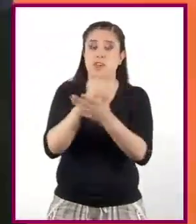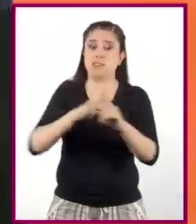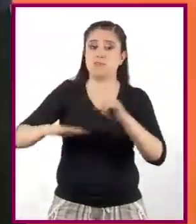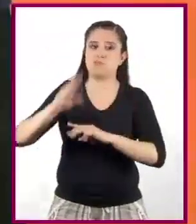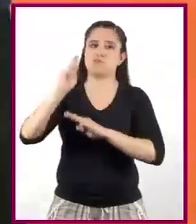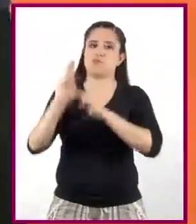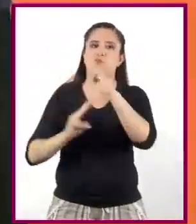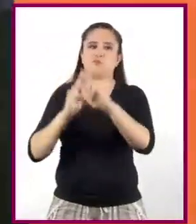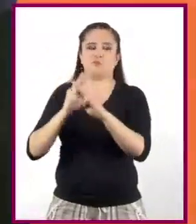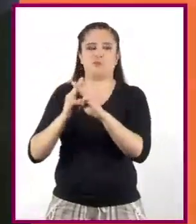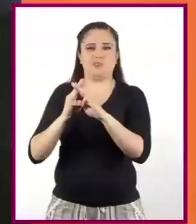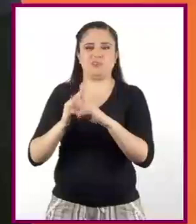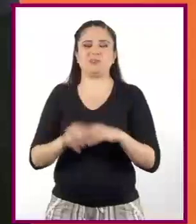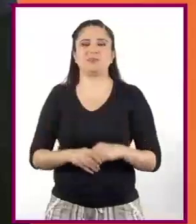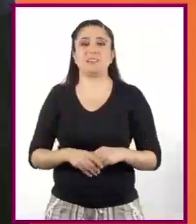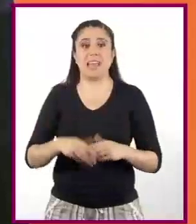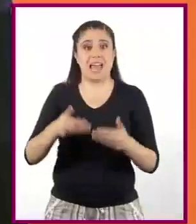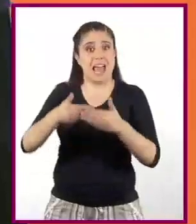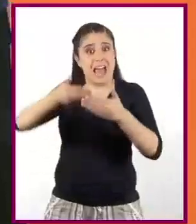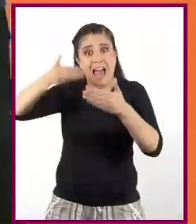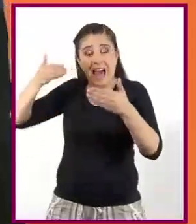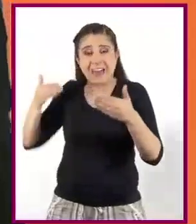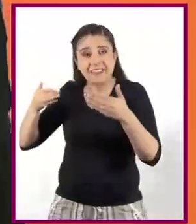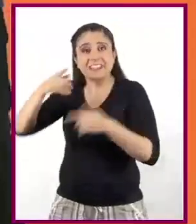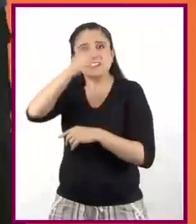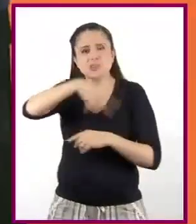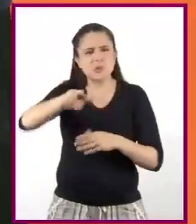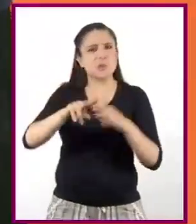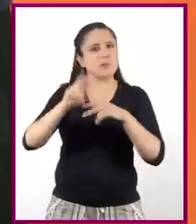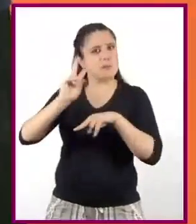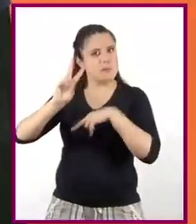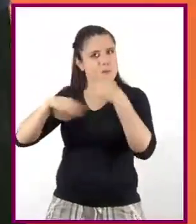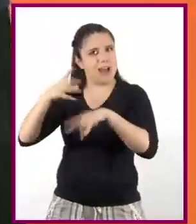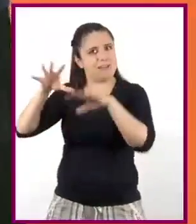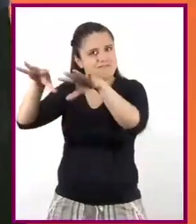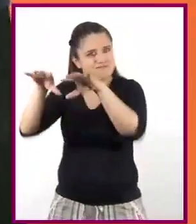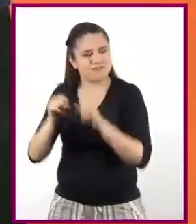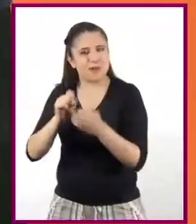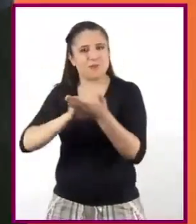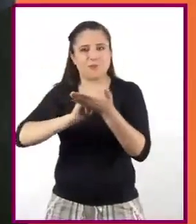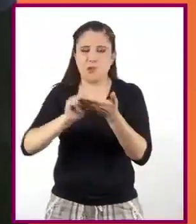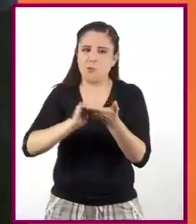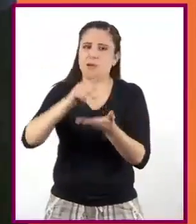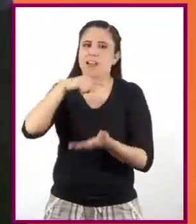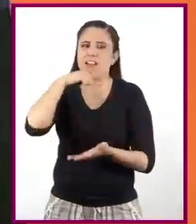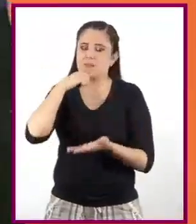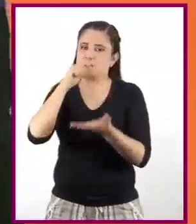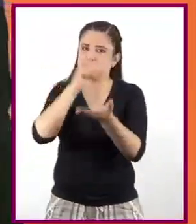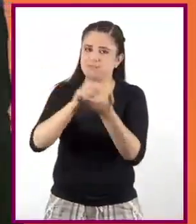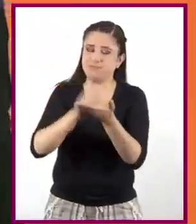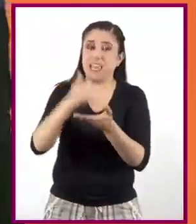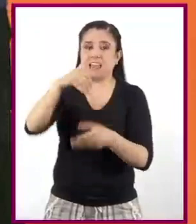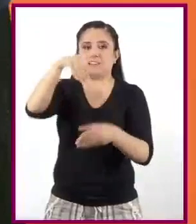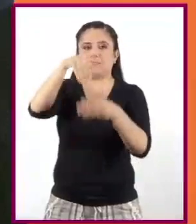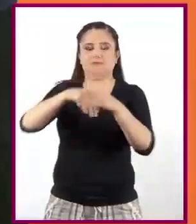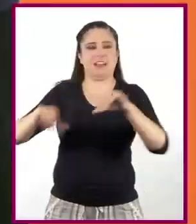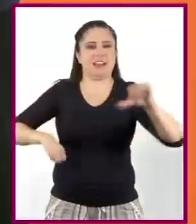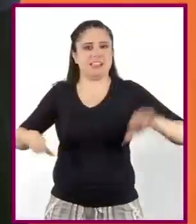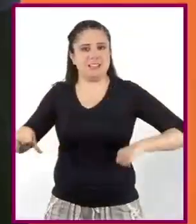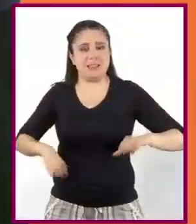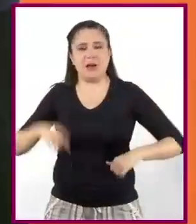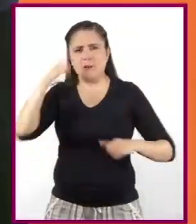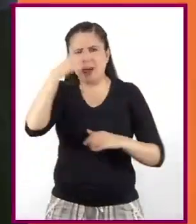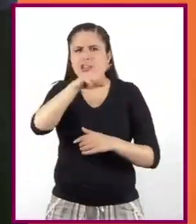mundo. Pero antes, corran por hojas de papel, lápiz o pluma y su carpeta de experiencias para que